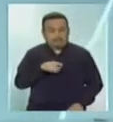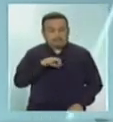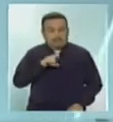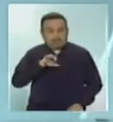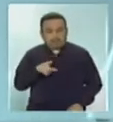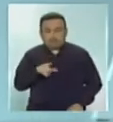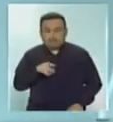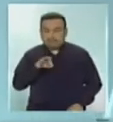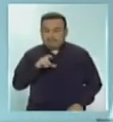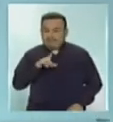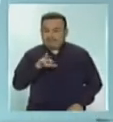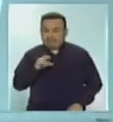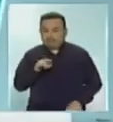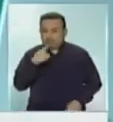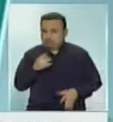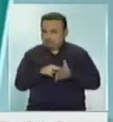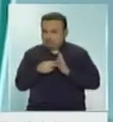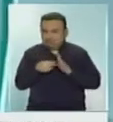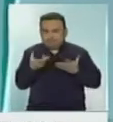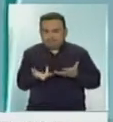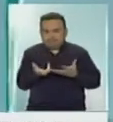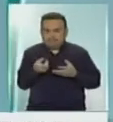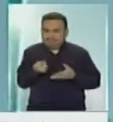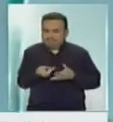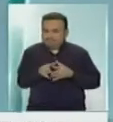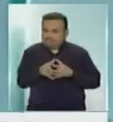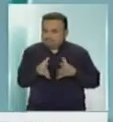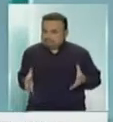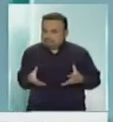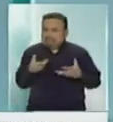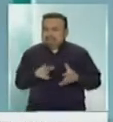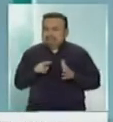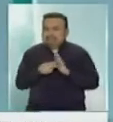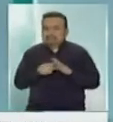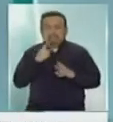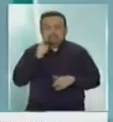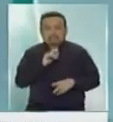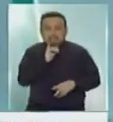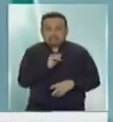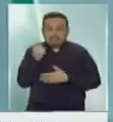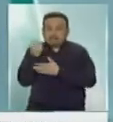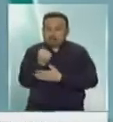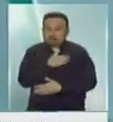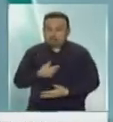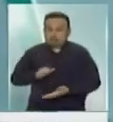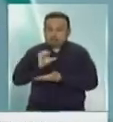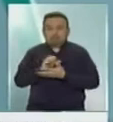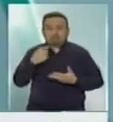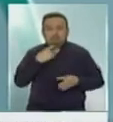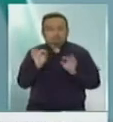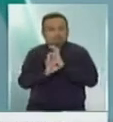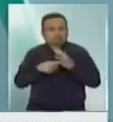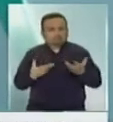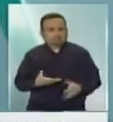Manuel Melero, dijo que el problema es una bomba de tiempo que va a explotar si no llega una ayuda del Estado. Roberto Sanz nos va a